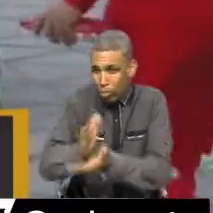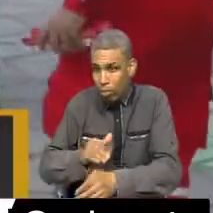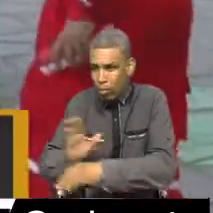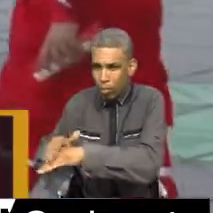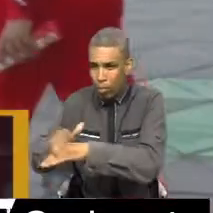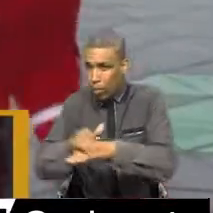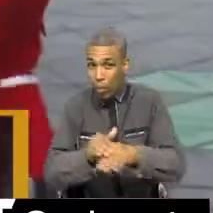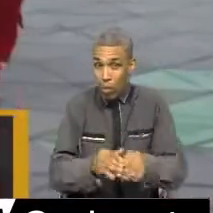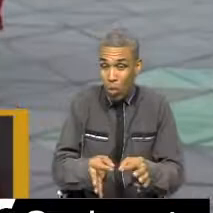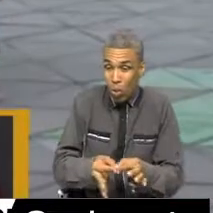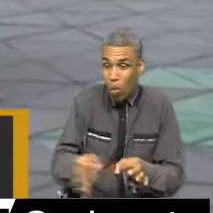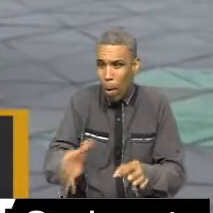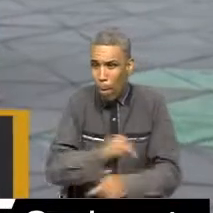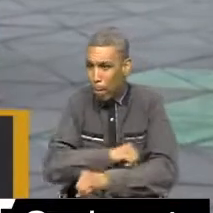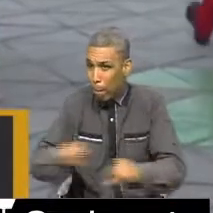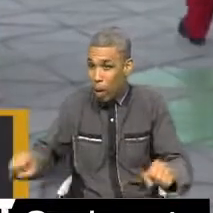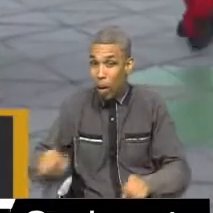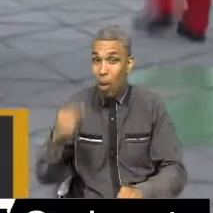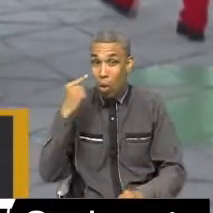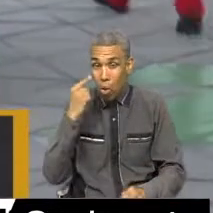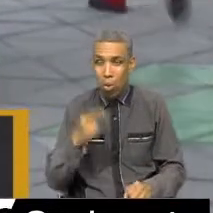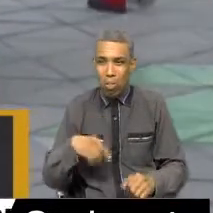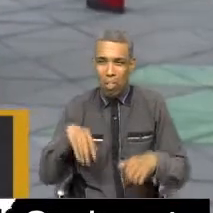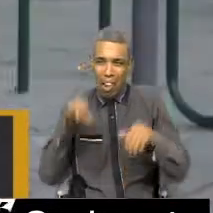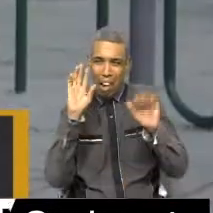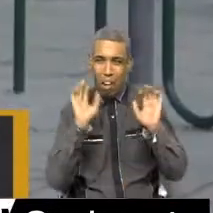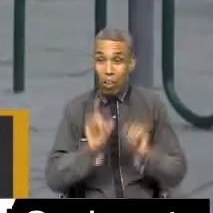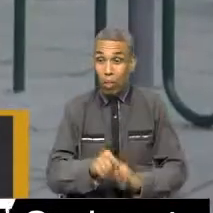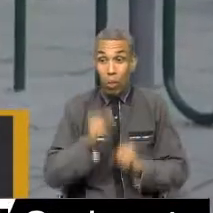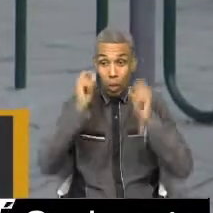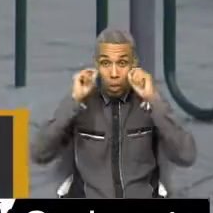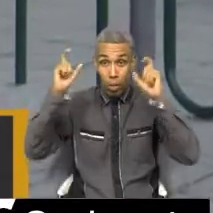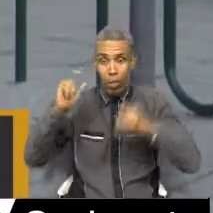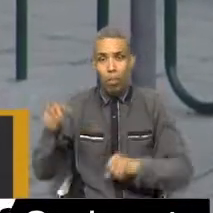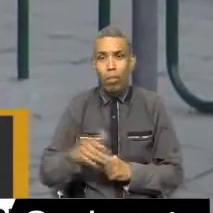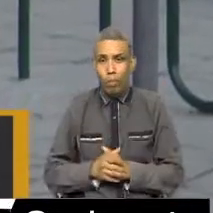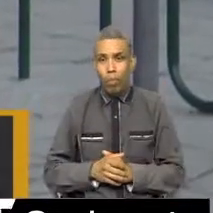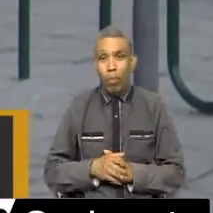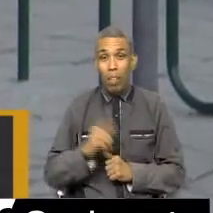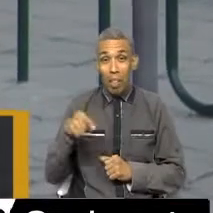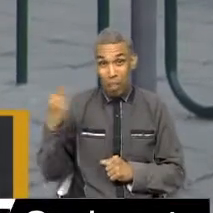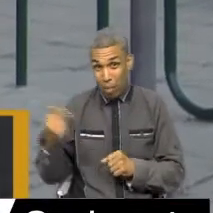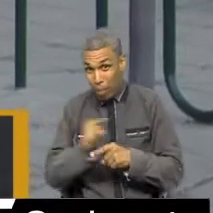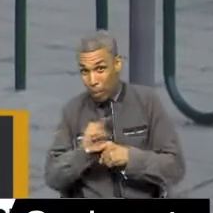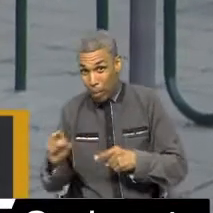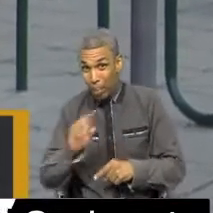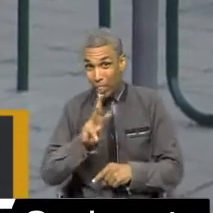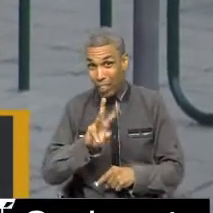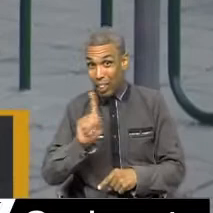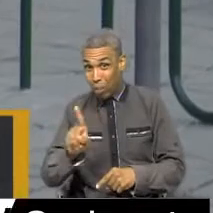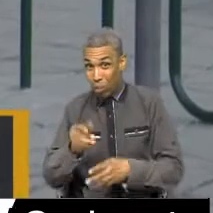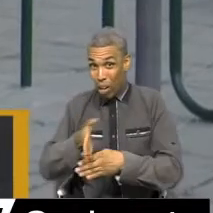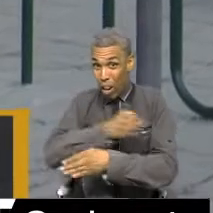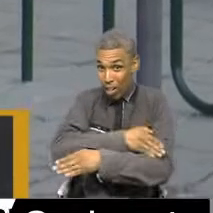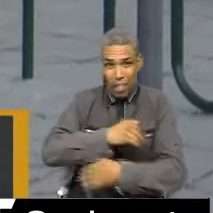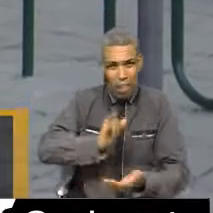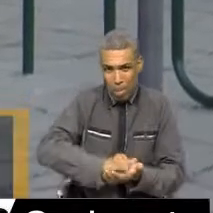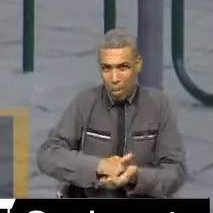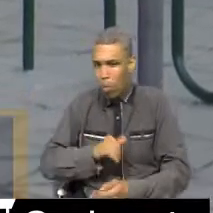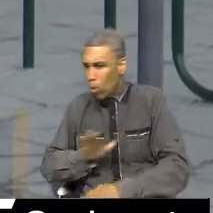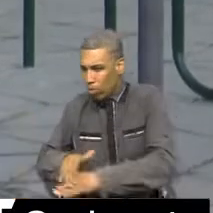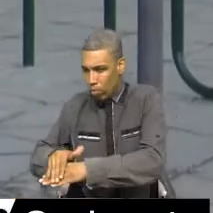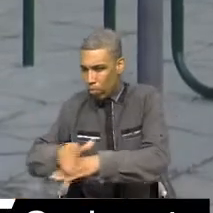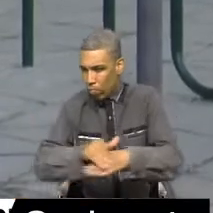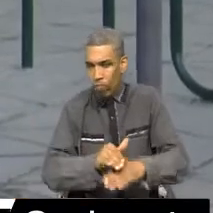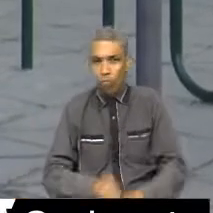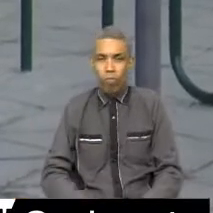la pólvora no es un juego de niños. Este tipo de recorrido se repetirá durante estas festividades en busca de hacer conciencia en que la pólvora no es un juego de